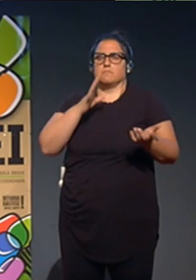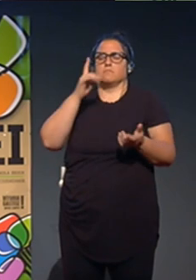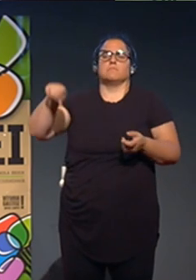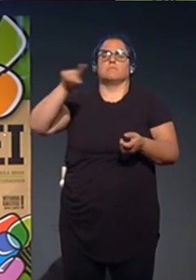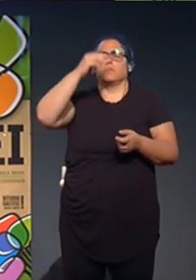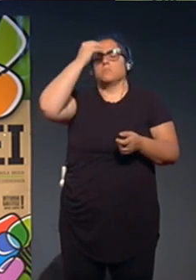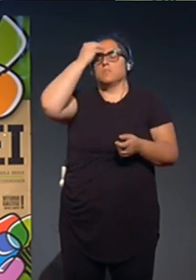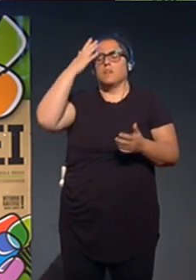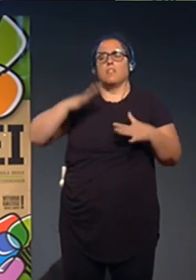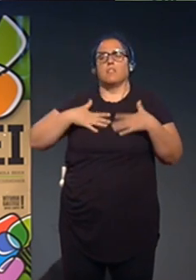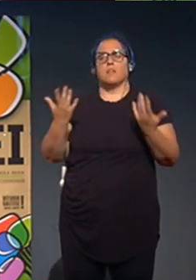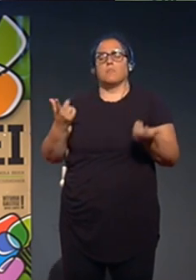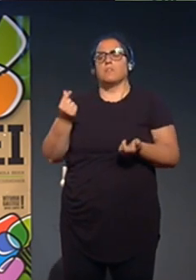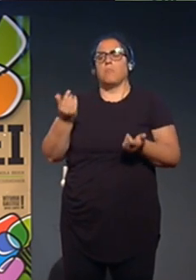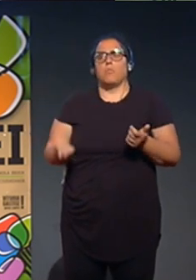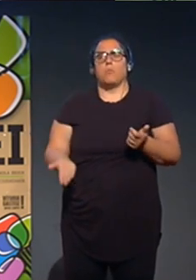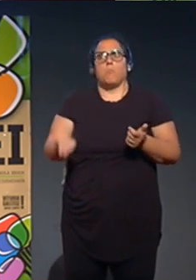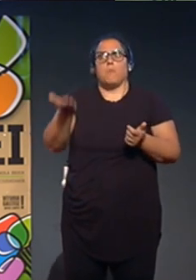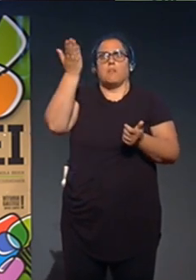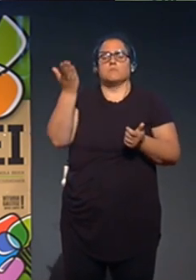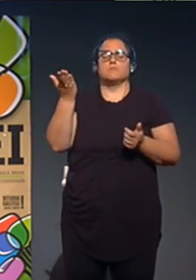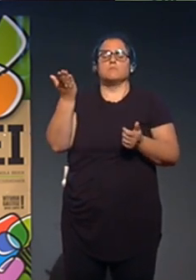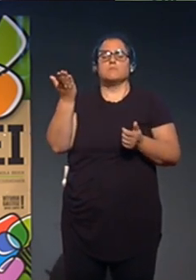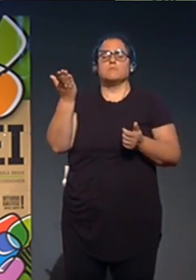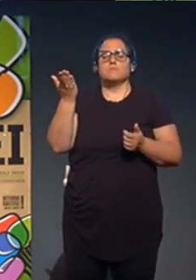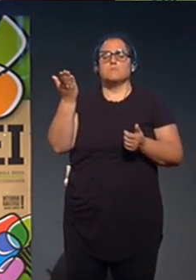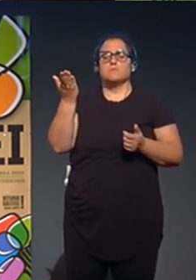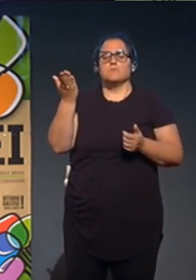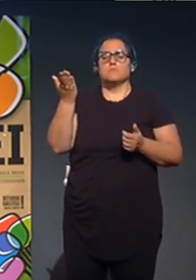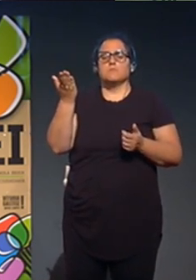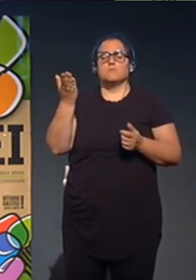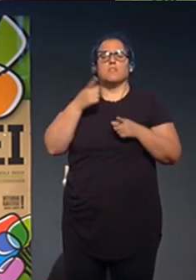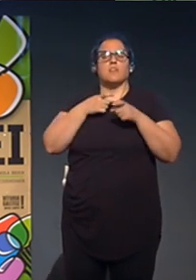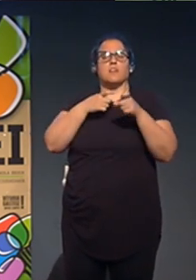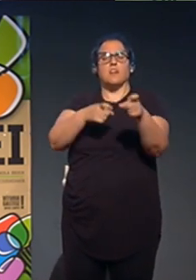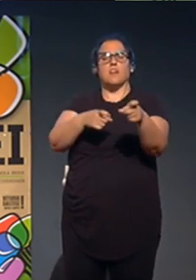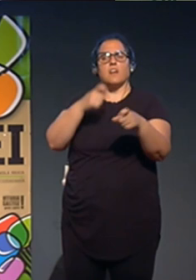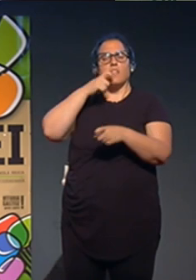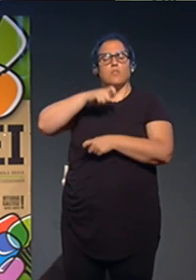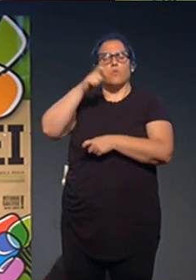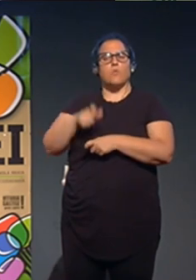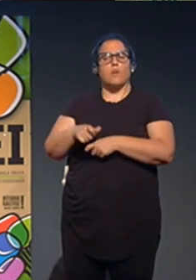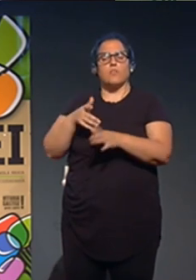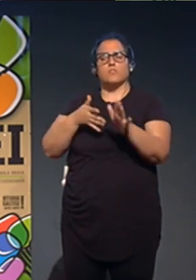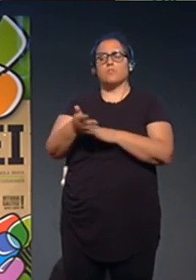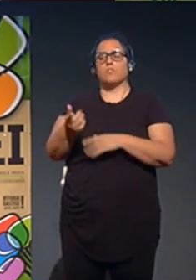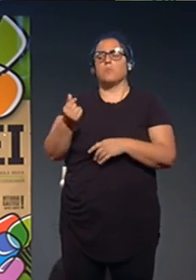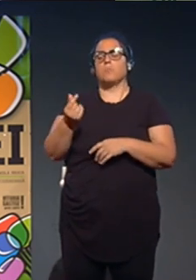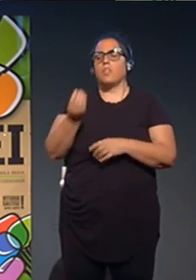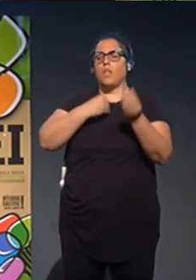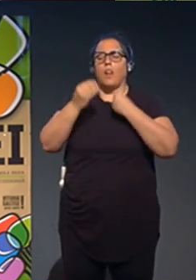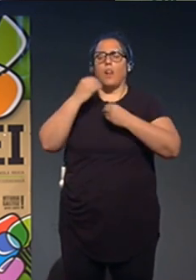cuando pronto suben los precios de los alimentos la Guerra de Ucrania hace que los precios de los alimentos se